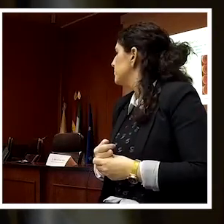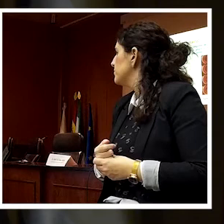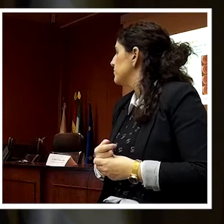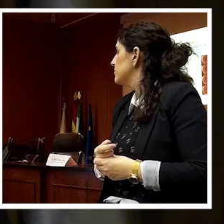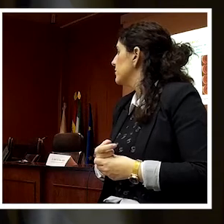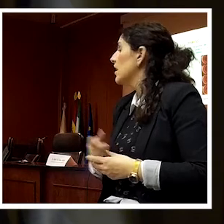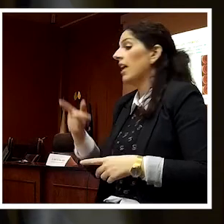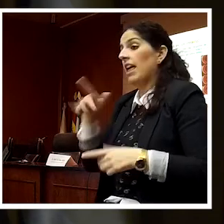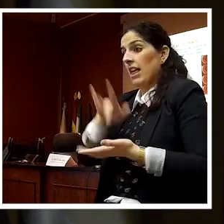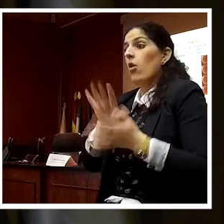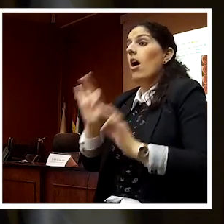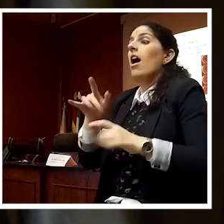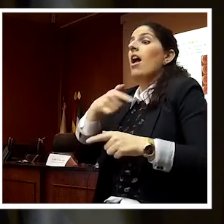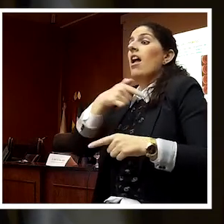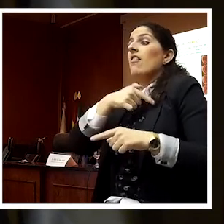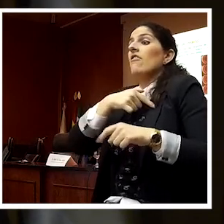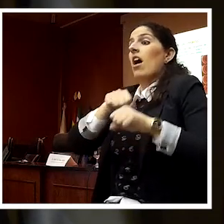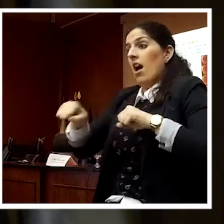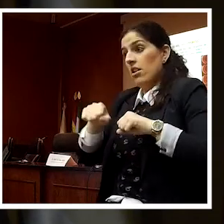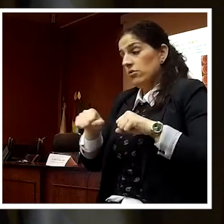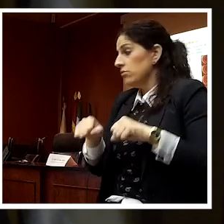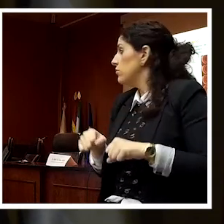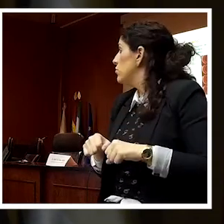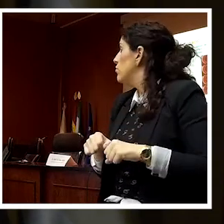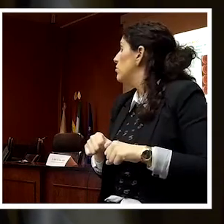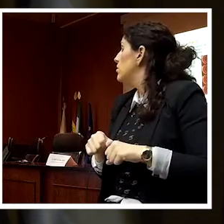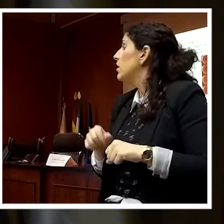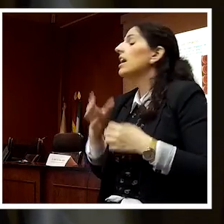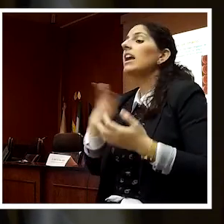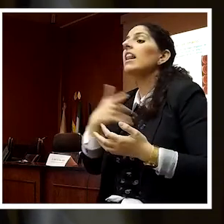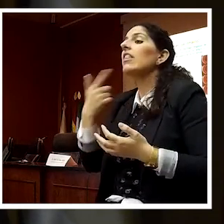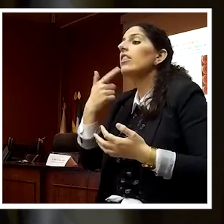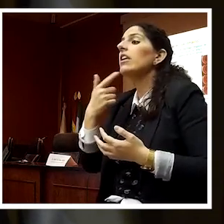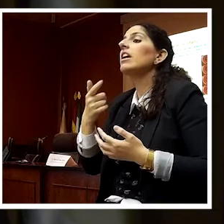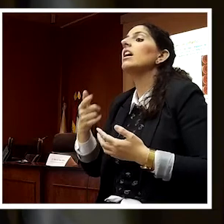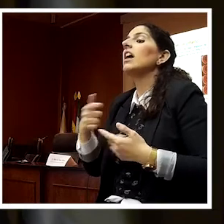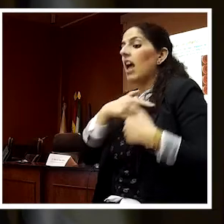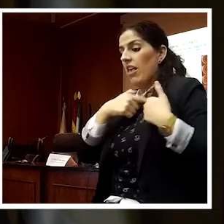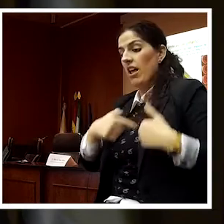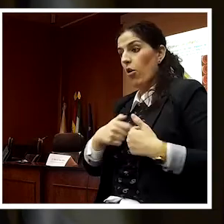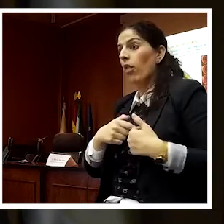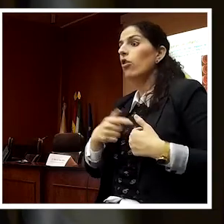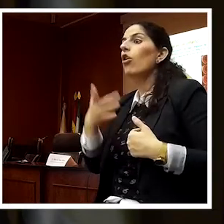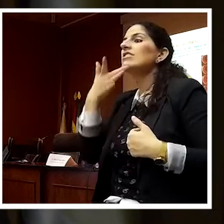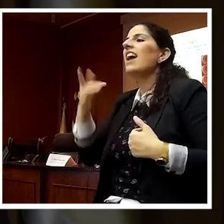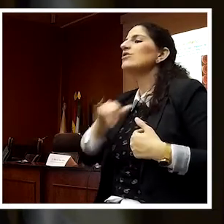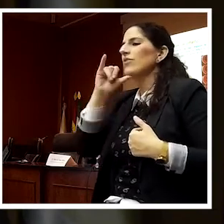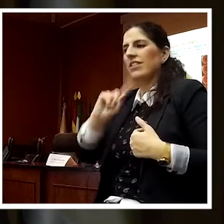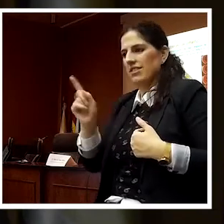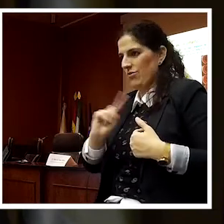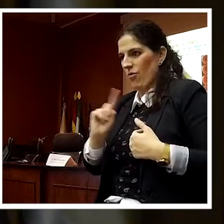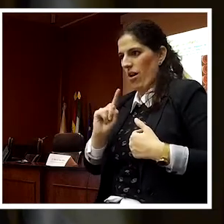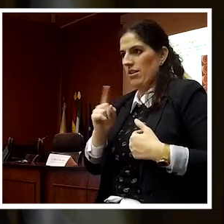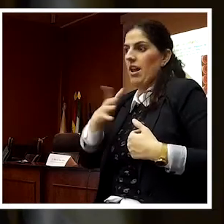Y un infarto, como ya lo he dicho antes, pues es cuando no llega la suficiente sangre al corazón,